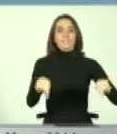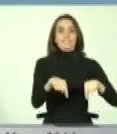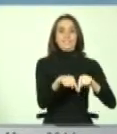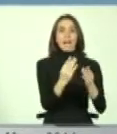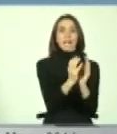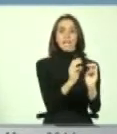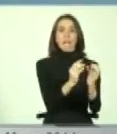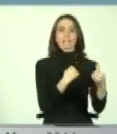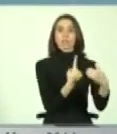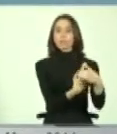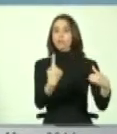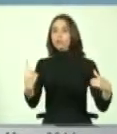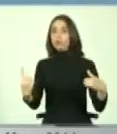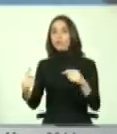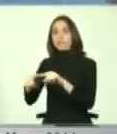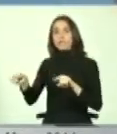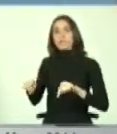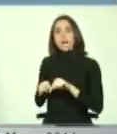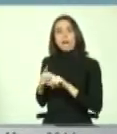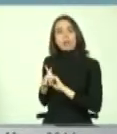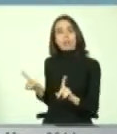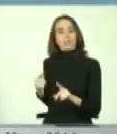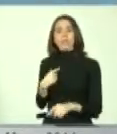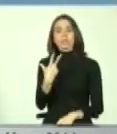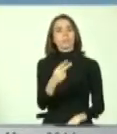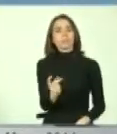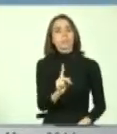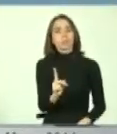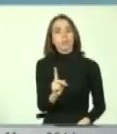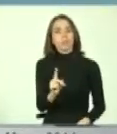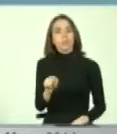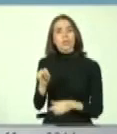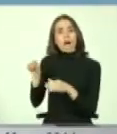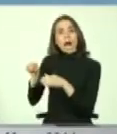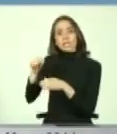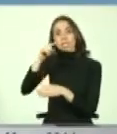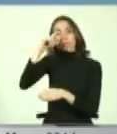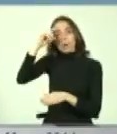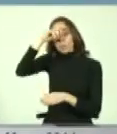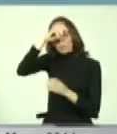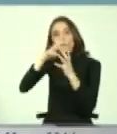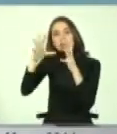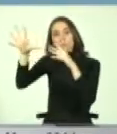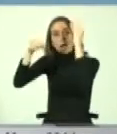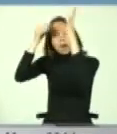a una sala diferente porque nos cuesta más aprender